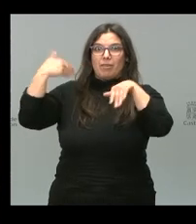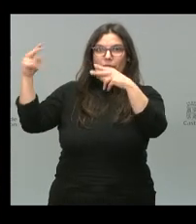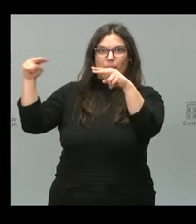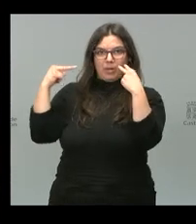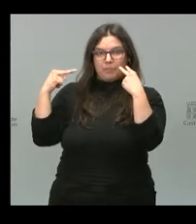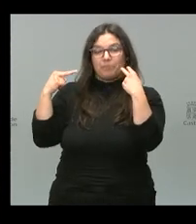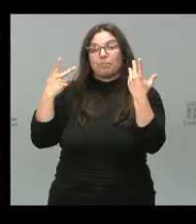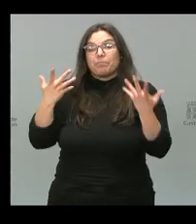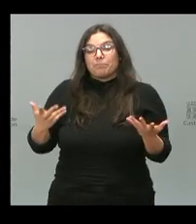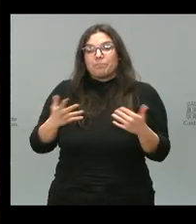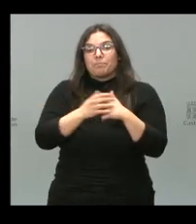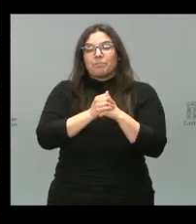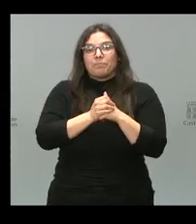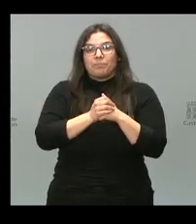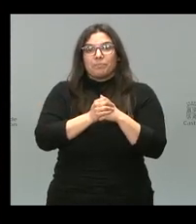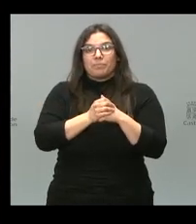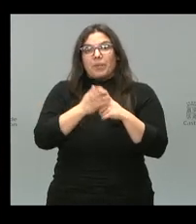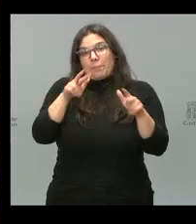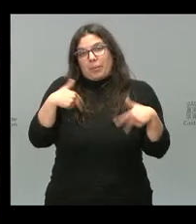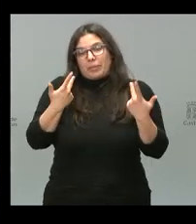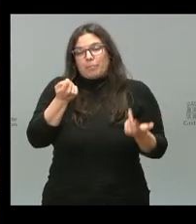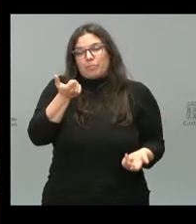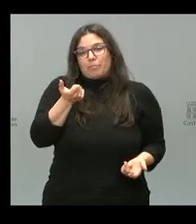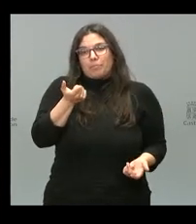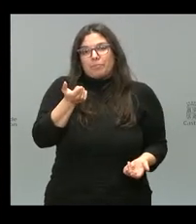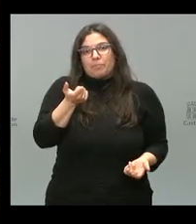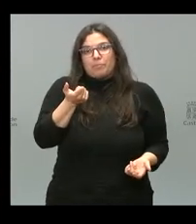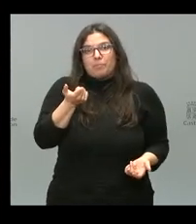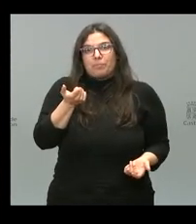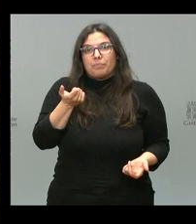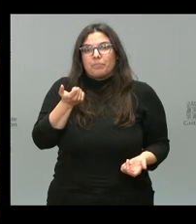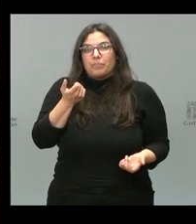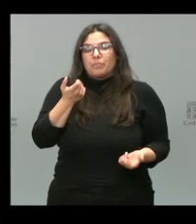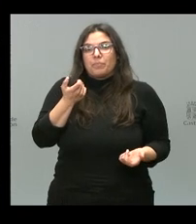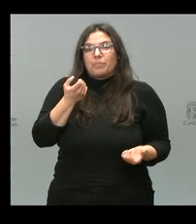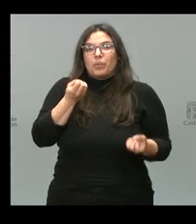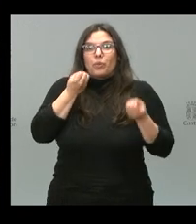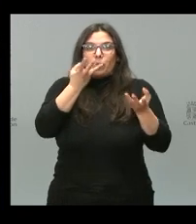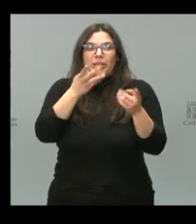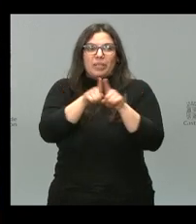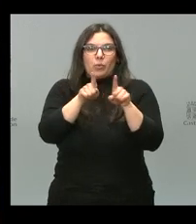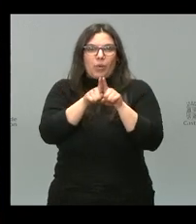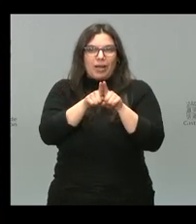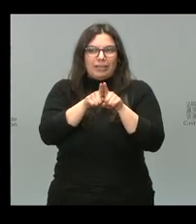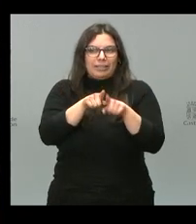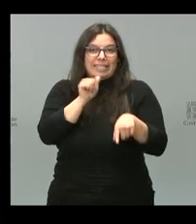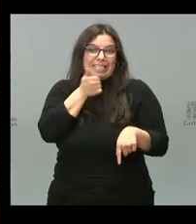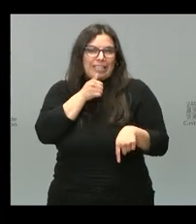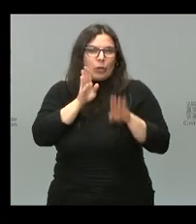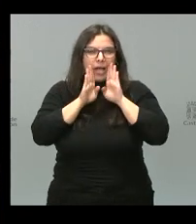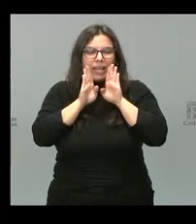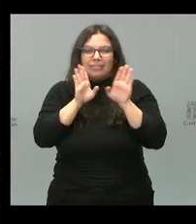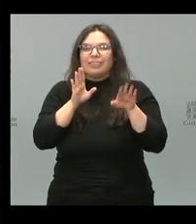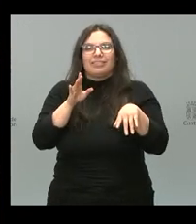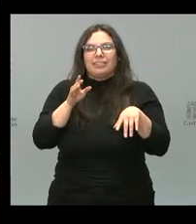y cuando Vais a permitir que cuente una pequeña confidencia tampoco va más allá cuando